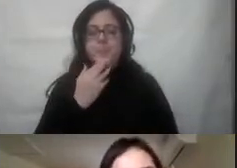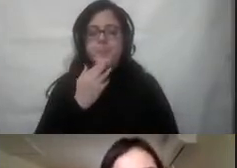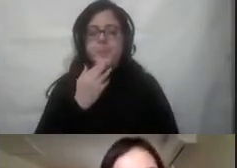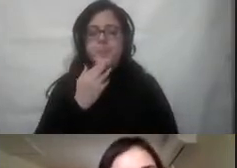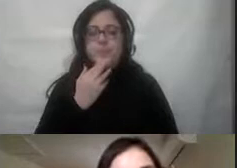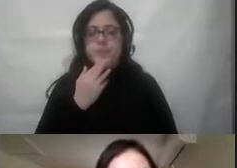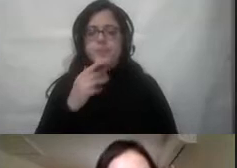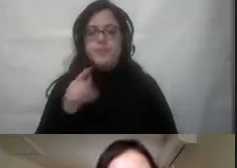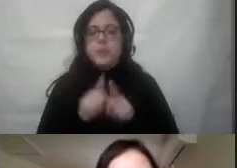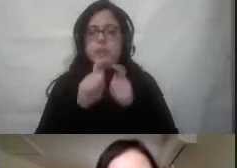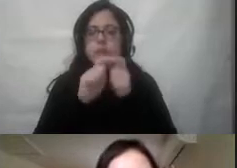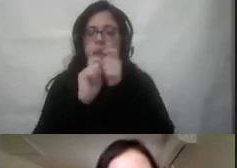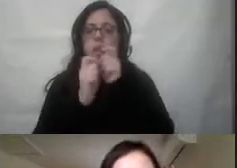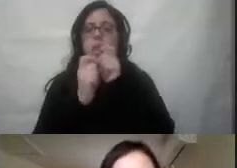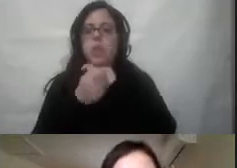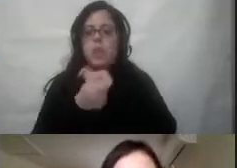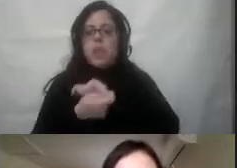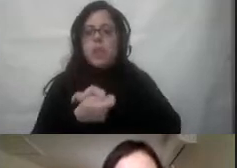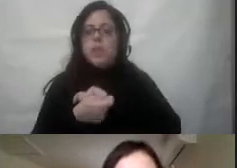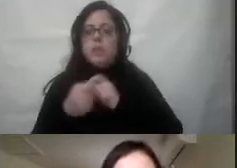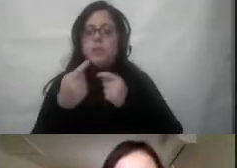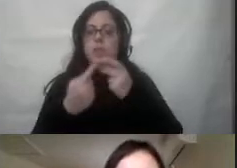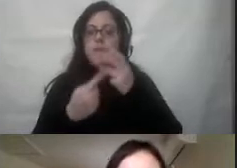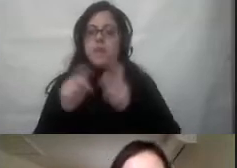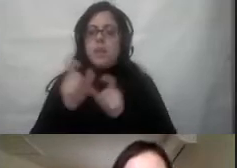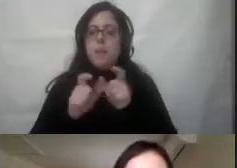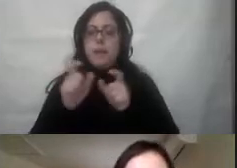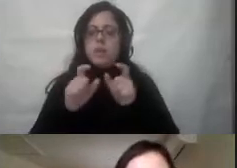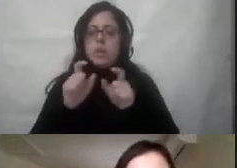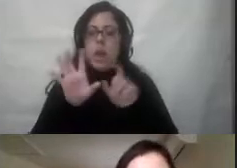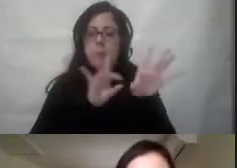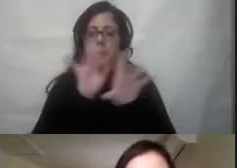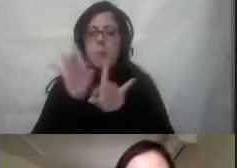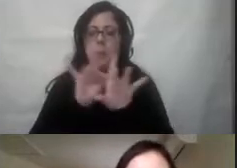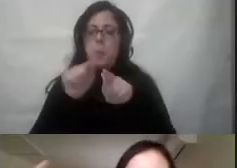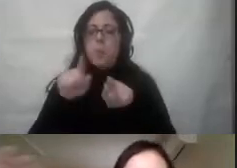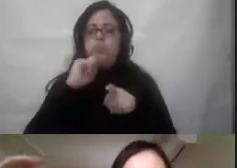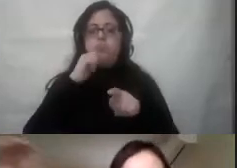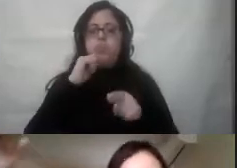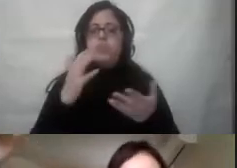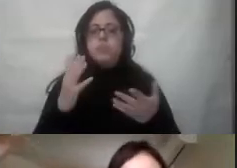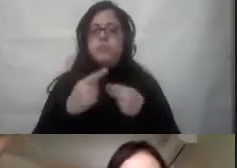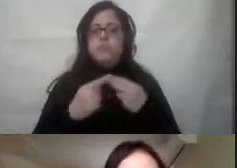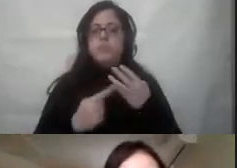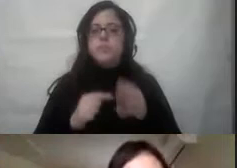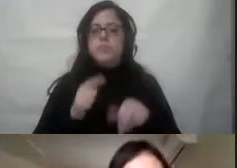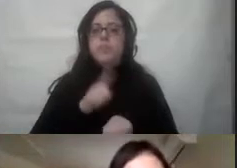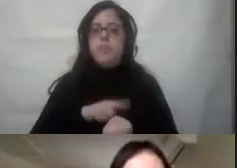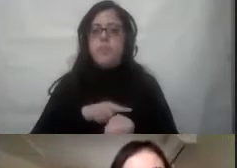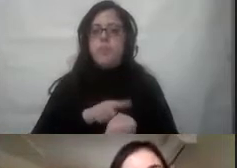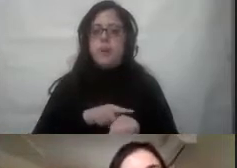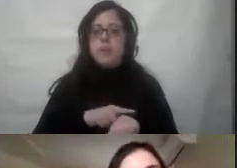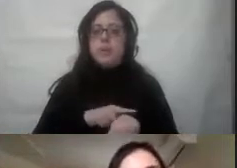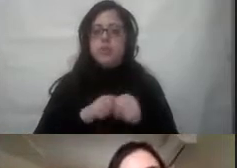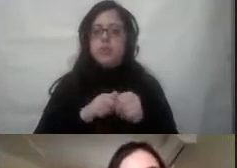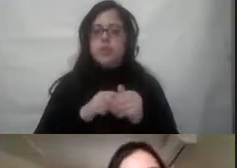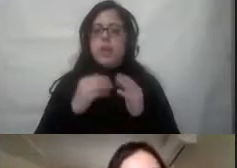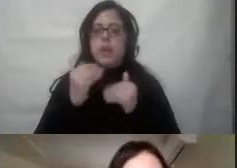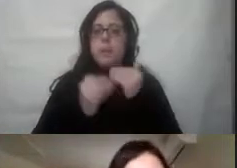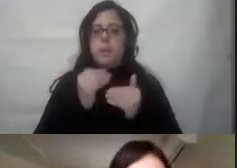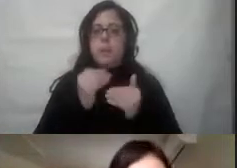Joan Payés, que establece momentos, fases en esta